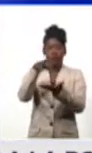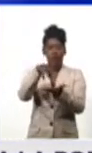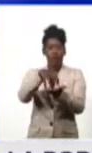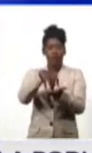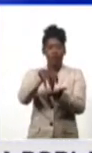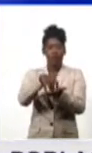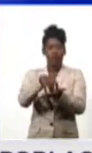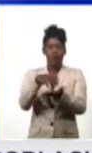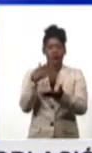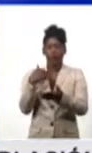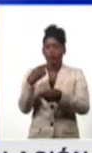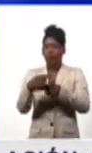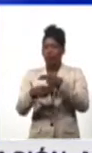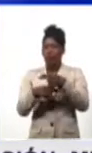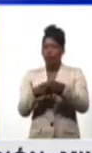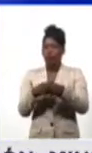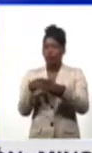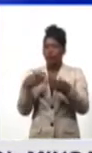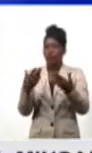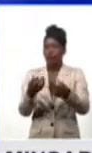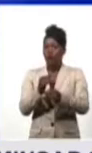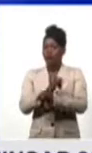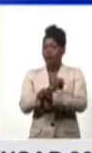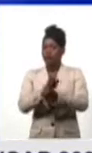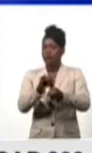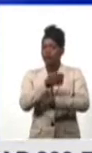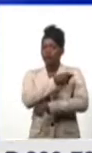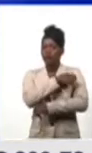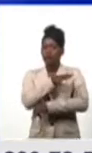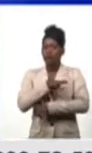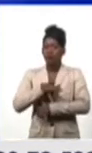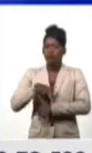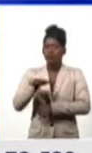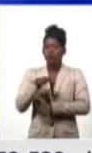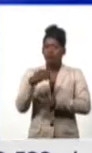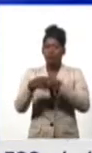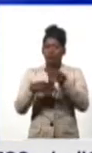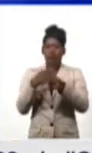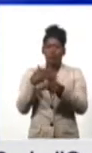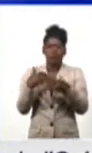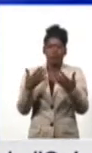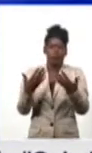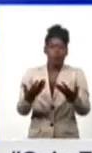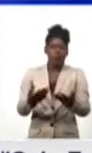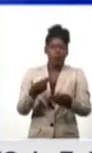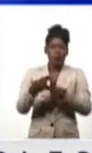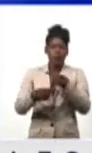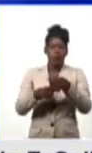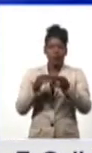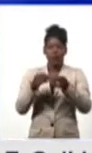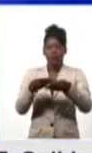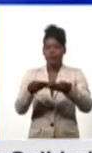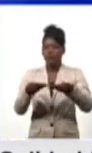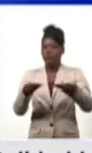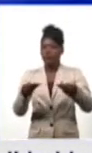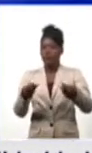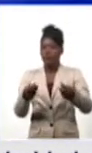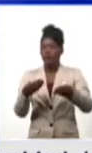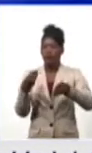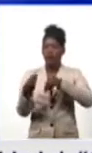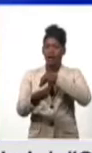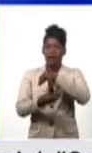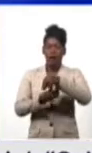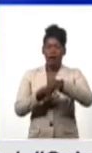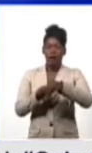y cuál es el llamado? Fíjese, una conocedora de los recursos naturales, de los ecosistemas, del impacto del cambio climático en